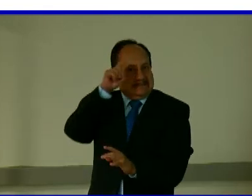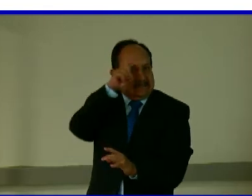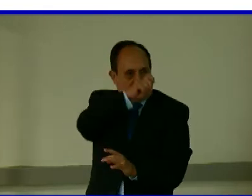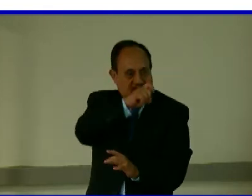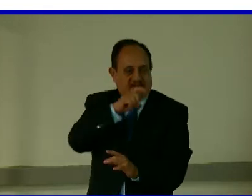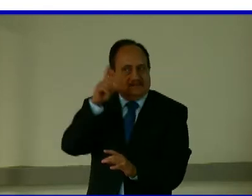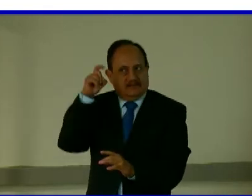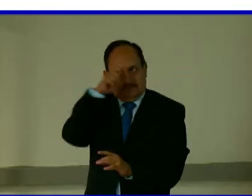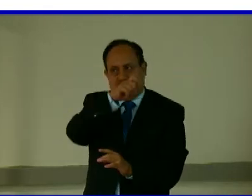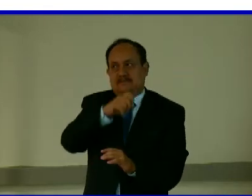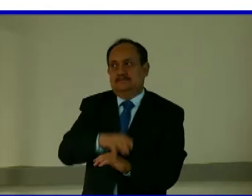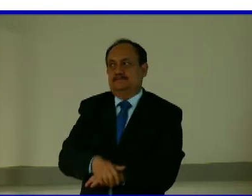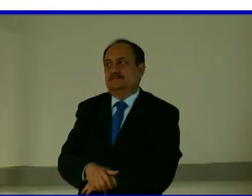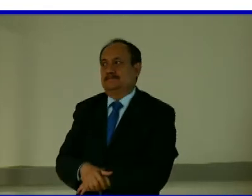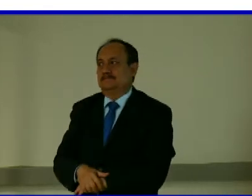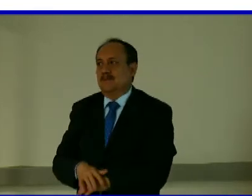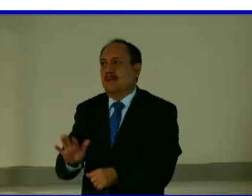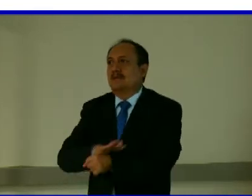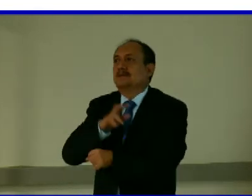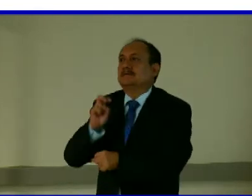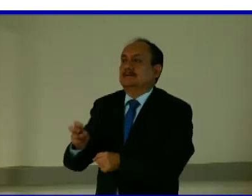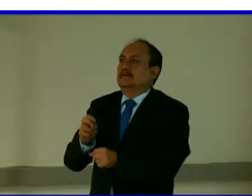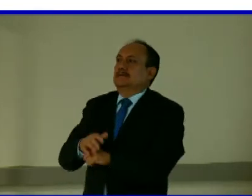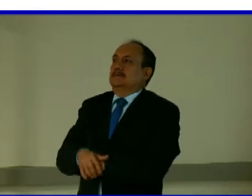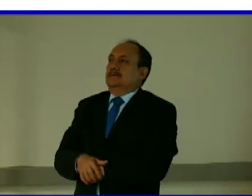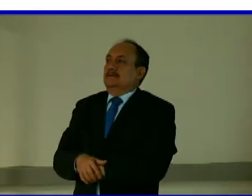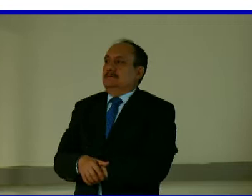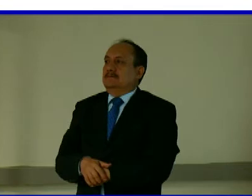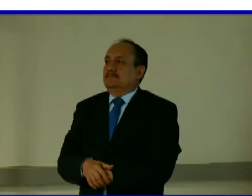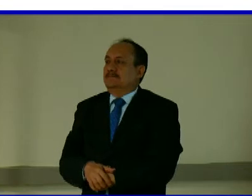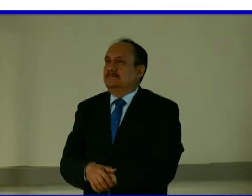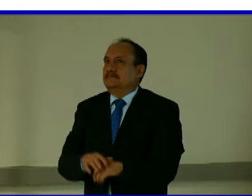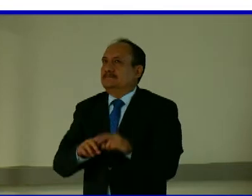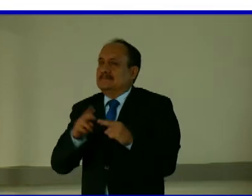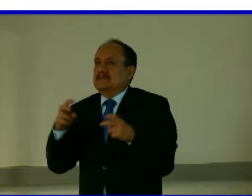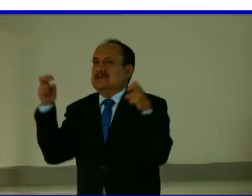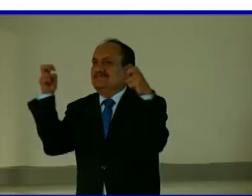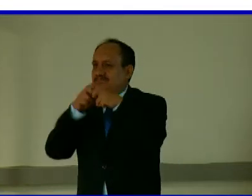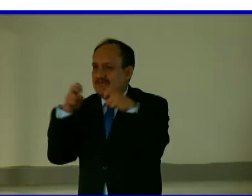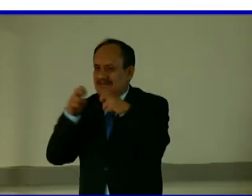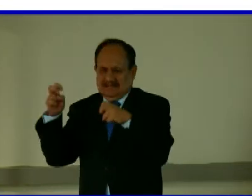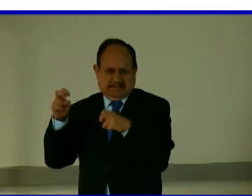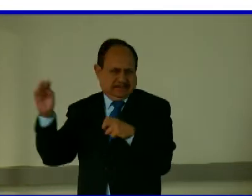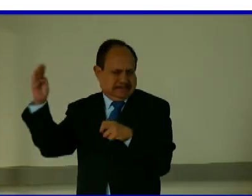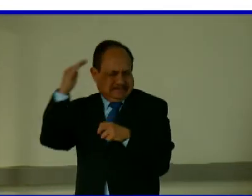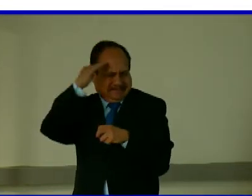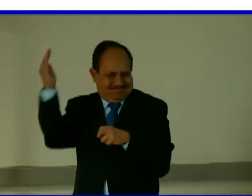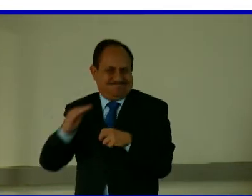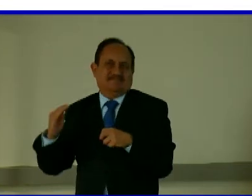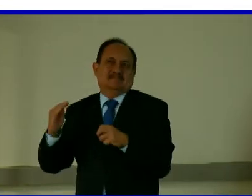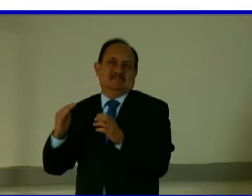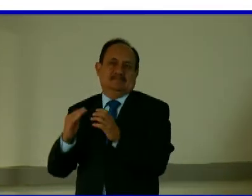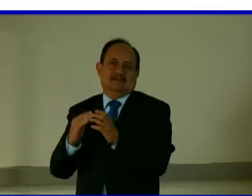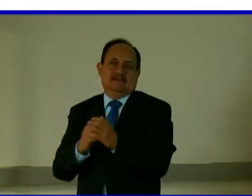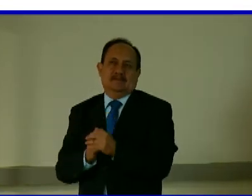estudiante, por lo cual el nivel de estrés es horrible.